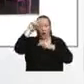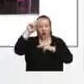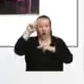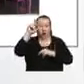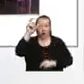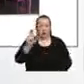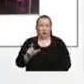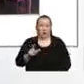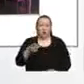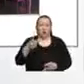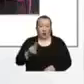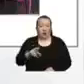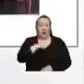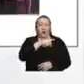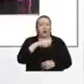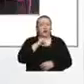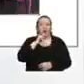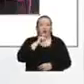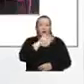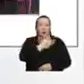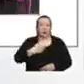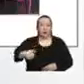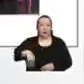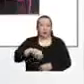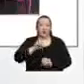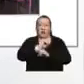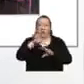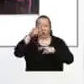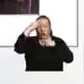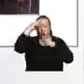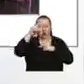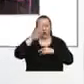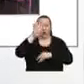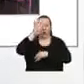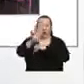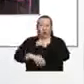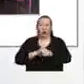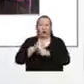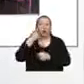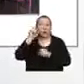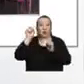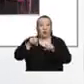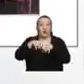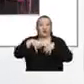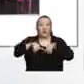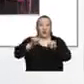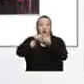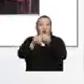un presidente e inmoral cuatro años para que ya acabe de destruir a la patria